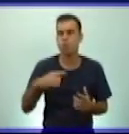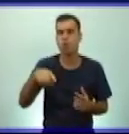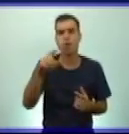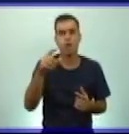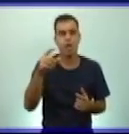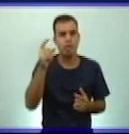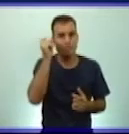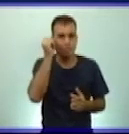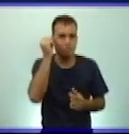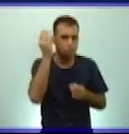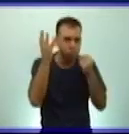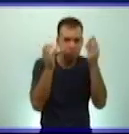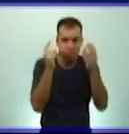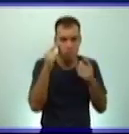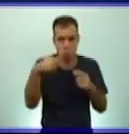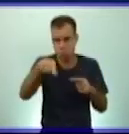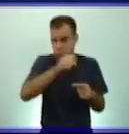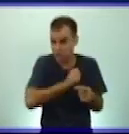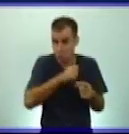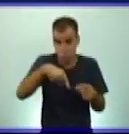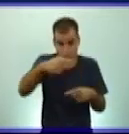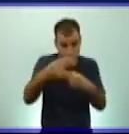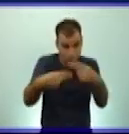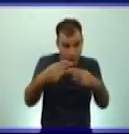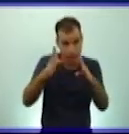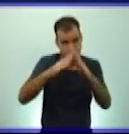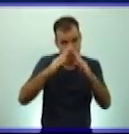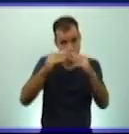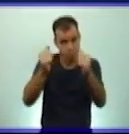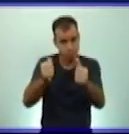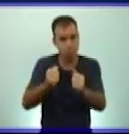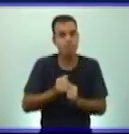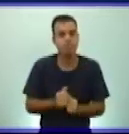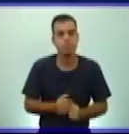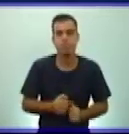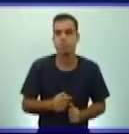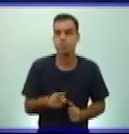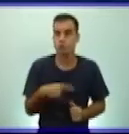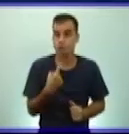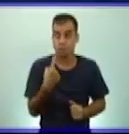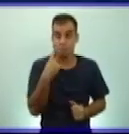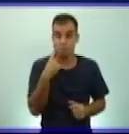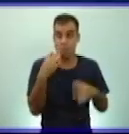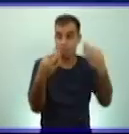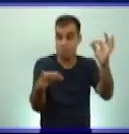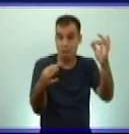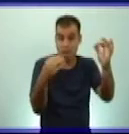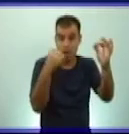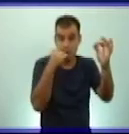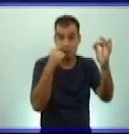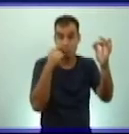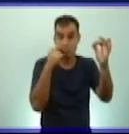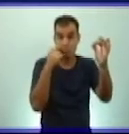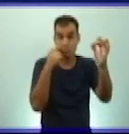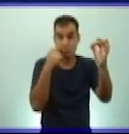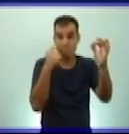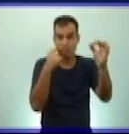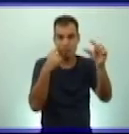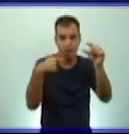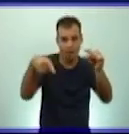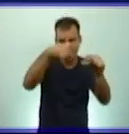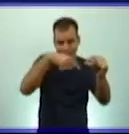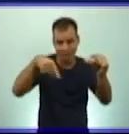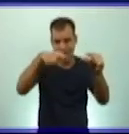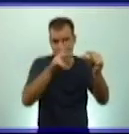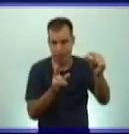que quiero que hagan en casa. En este caso, queremos que en un papel pinten un serpentín y